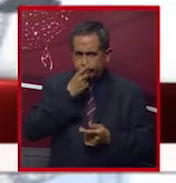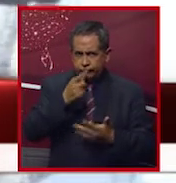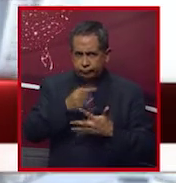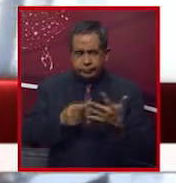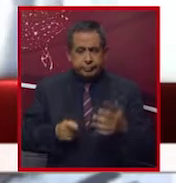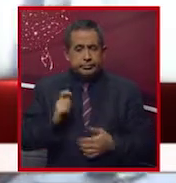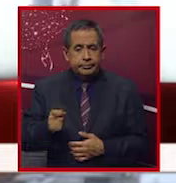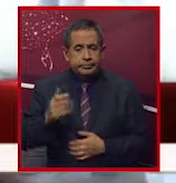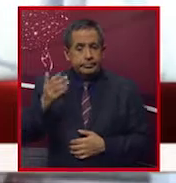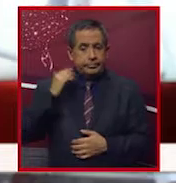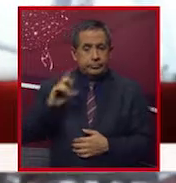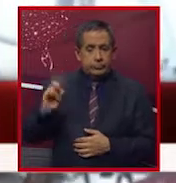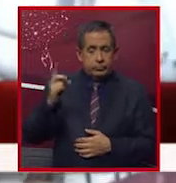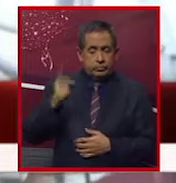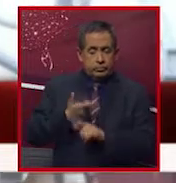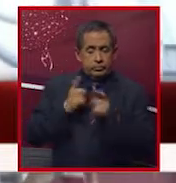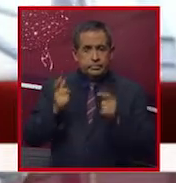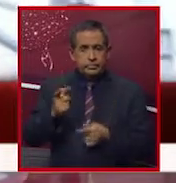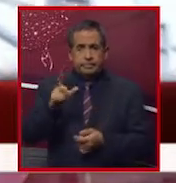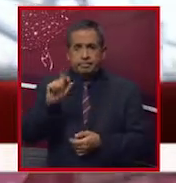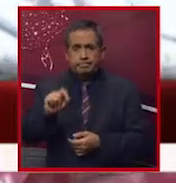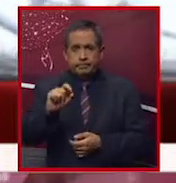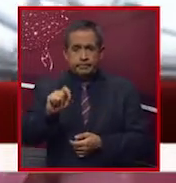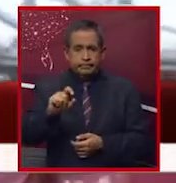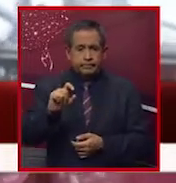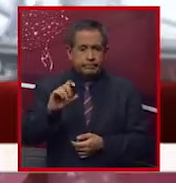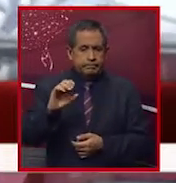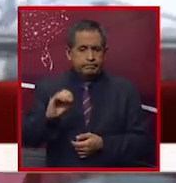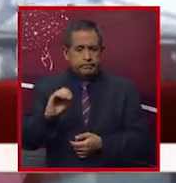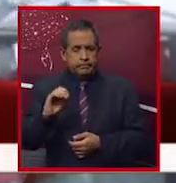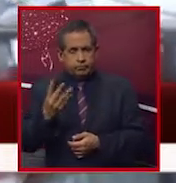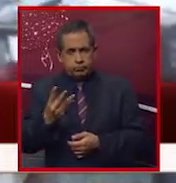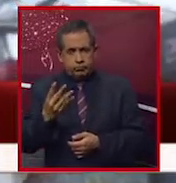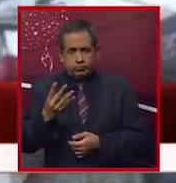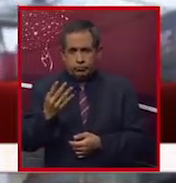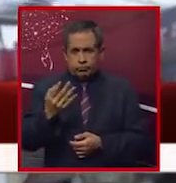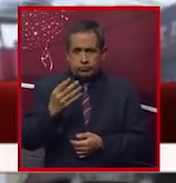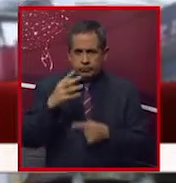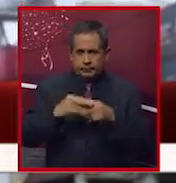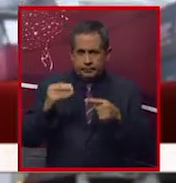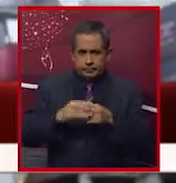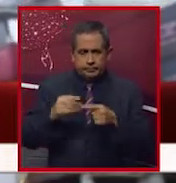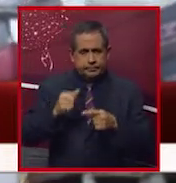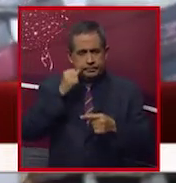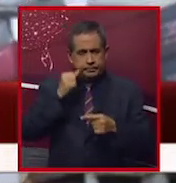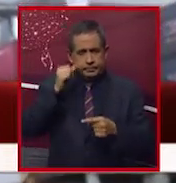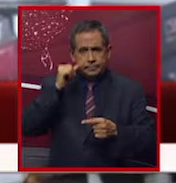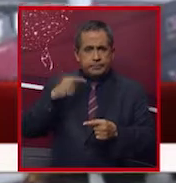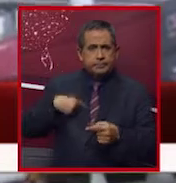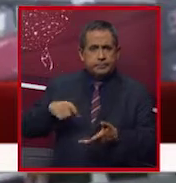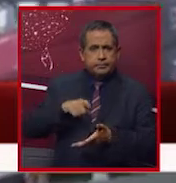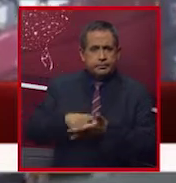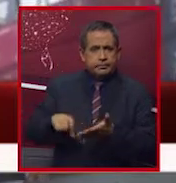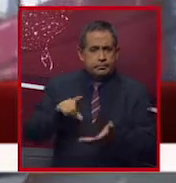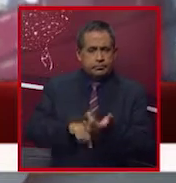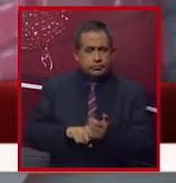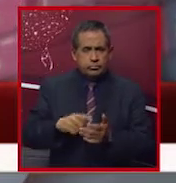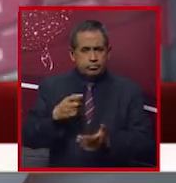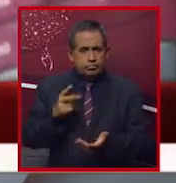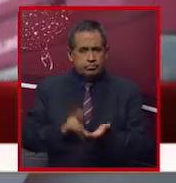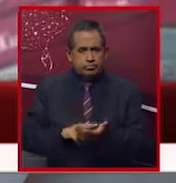Así, el dólar libre se vendió hasta 20.01 pesos 54 centavos más respecto al cierre de ayer y se compró a un precio mínimo